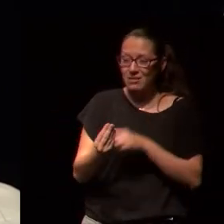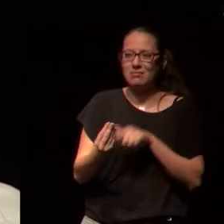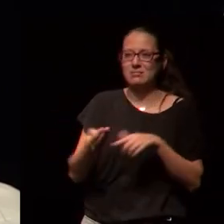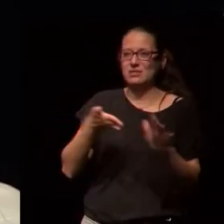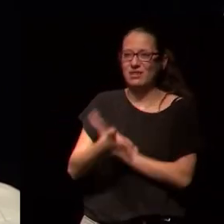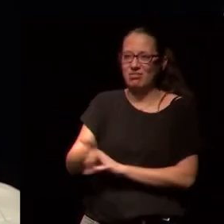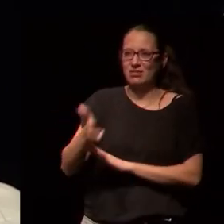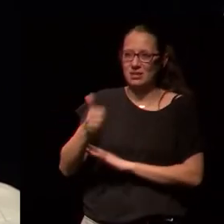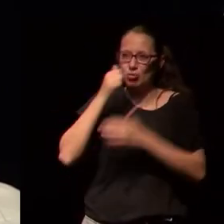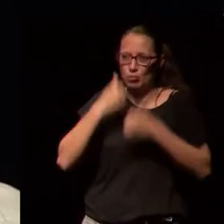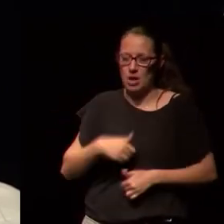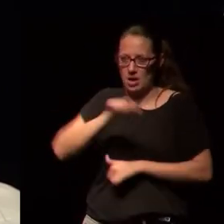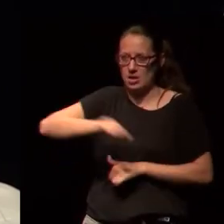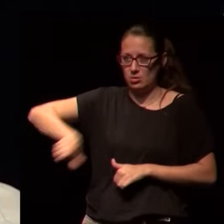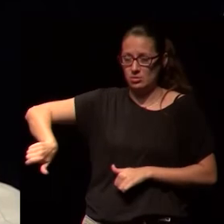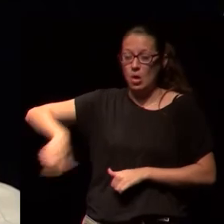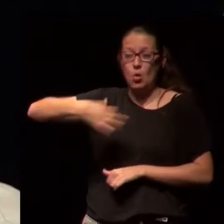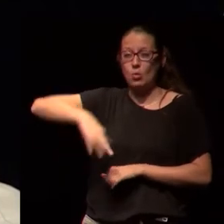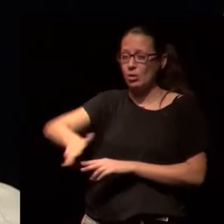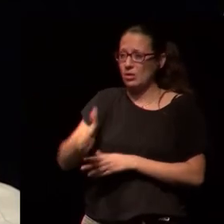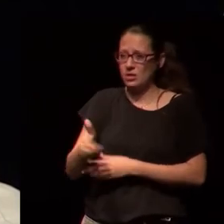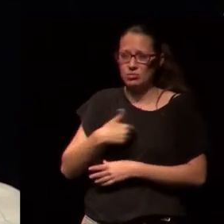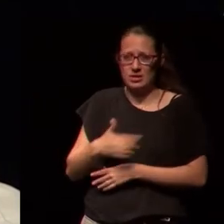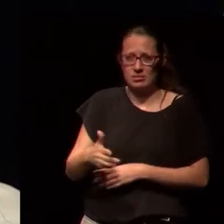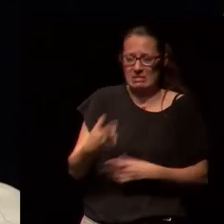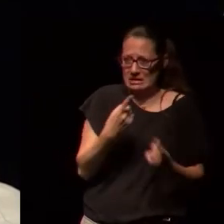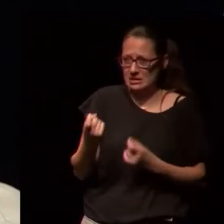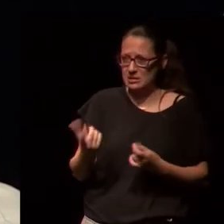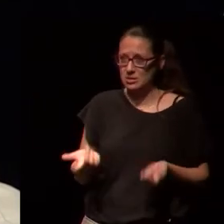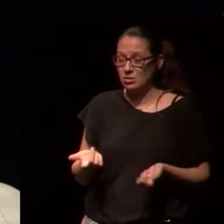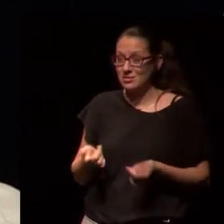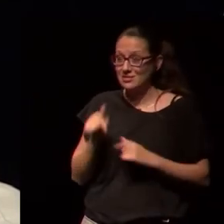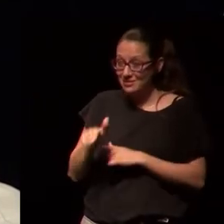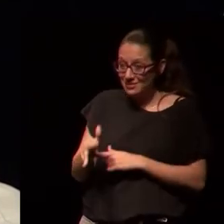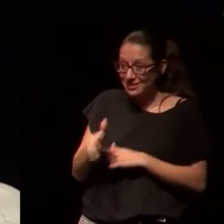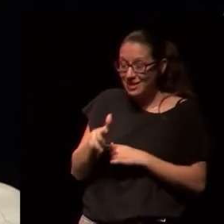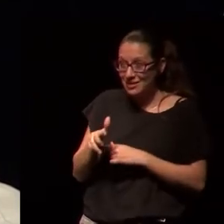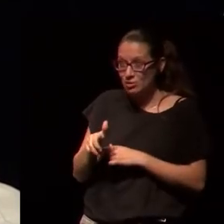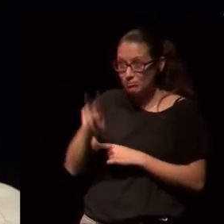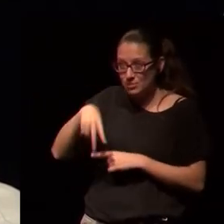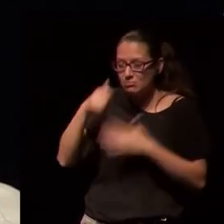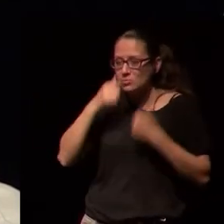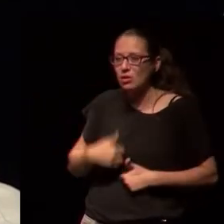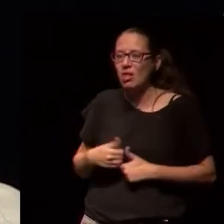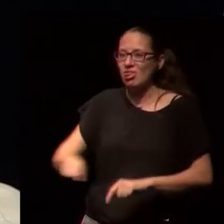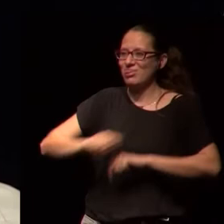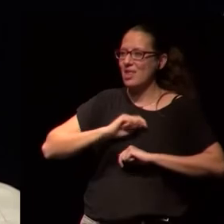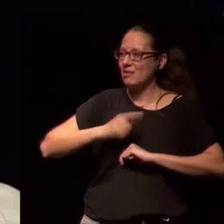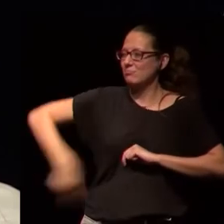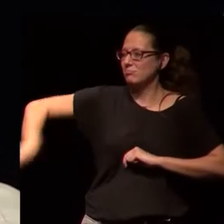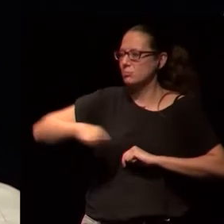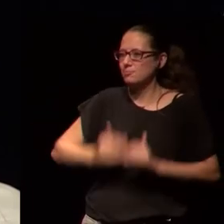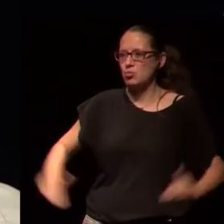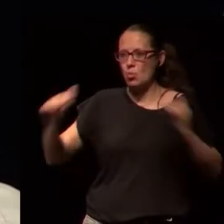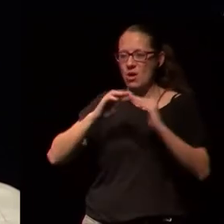humanos. Es el único derecho que necesitamos y hace que todos estemos en plano de igualdad, en